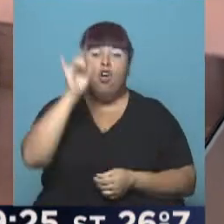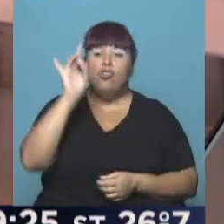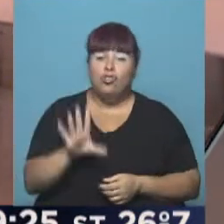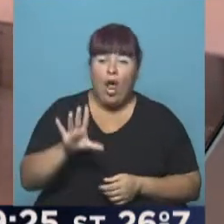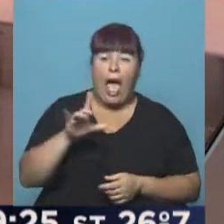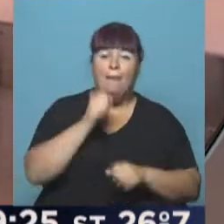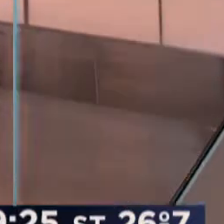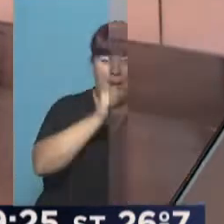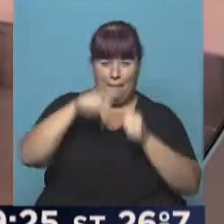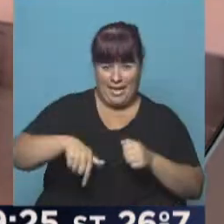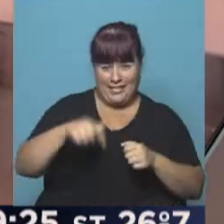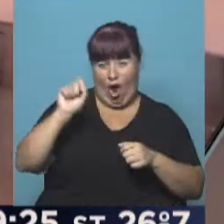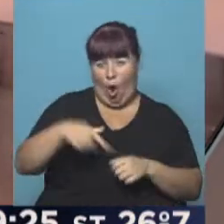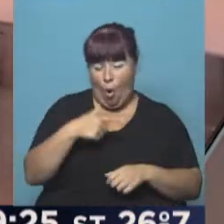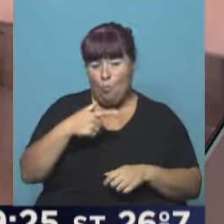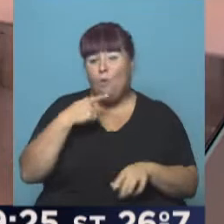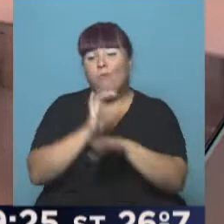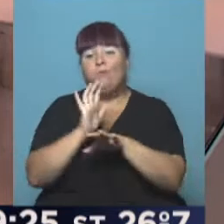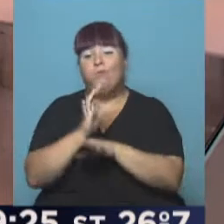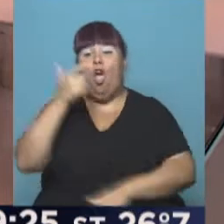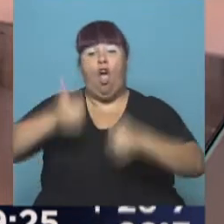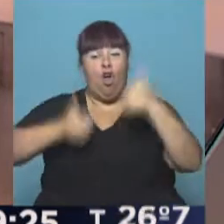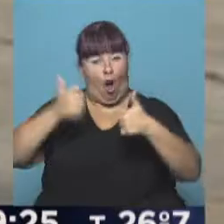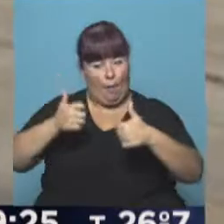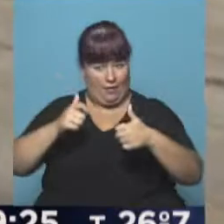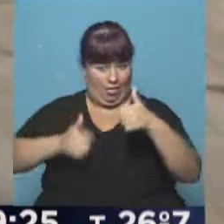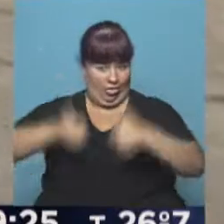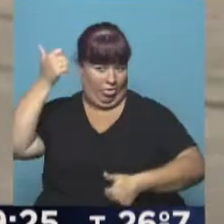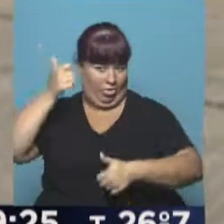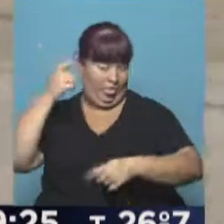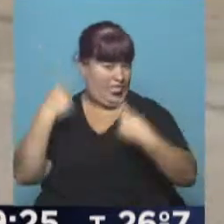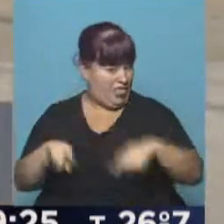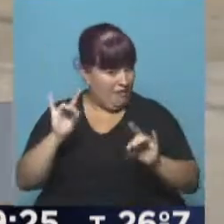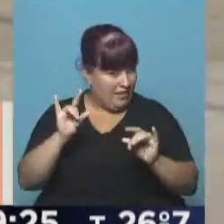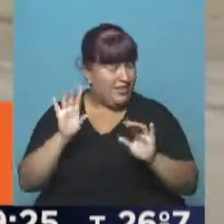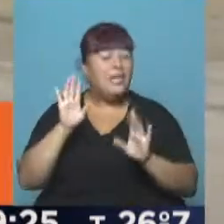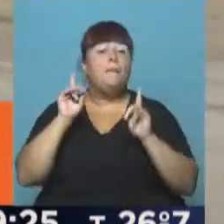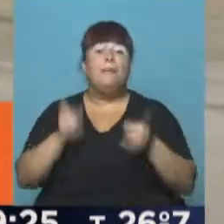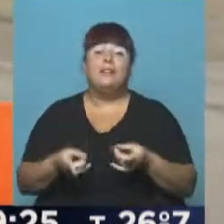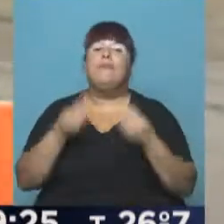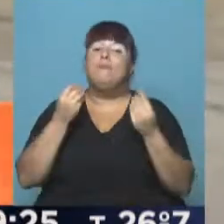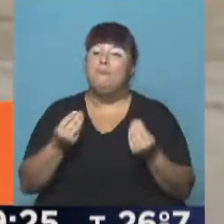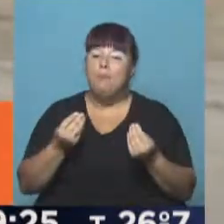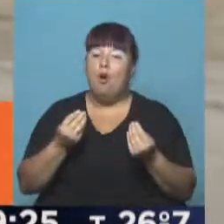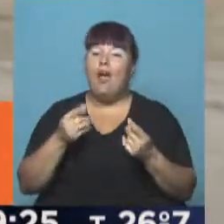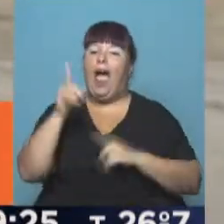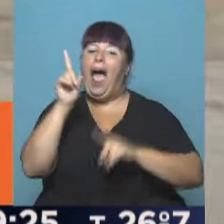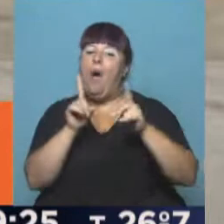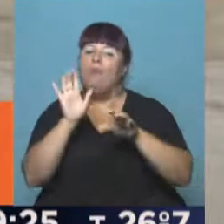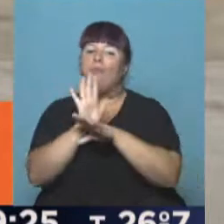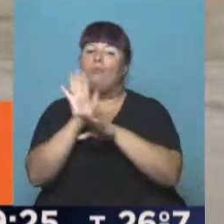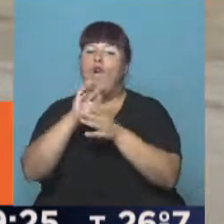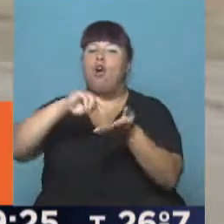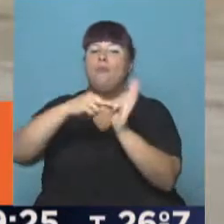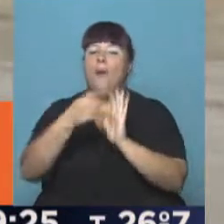las aerolíneas tradicionales que dicen que la competencia va a ser realmente difícil y dura, sino también por el determinado o denominado